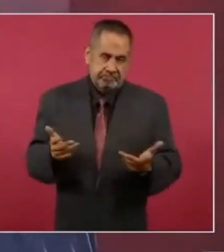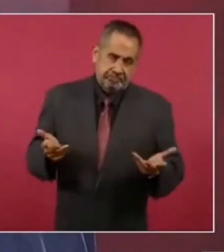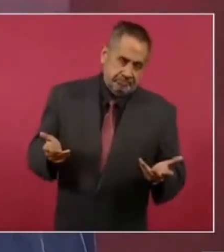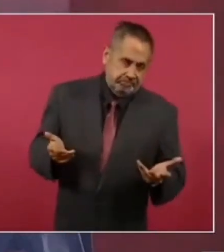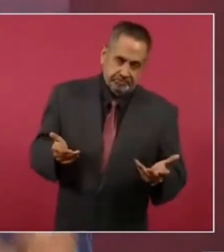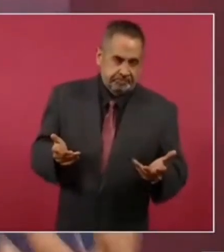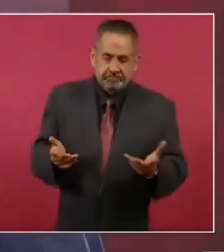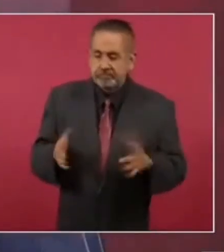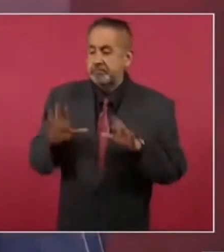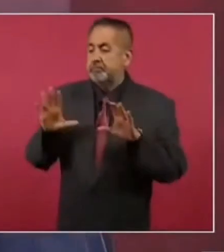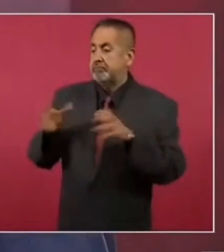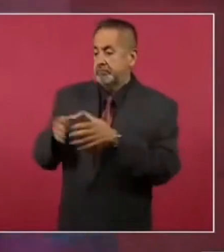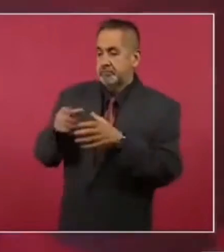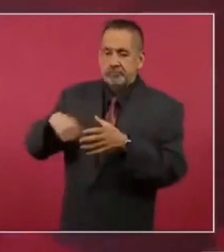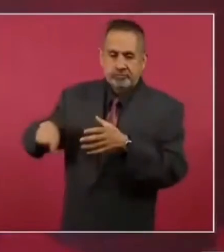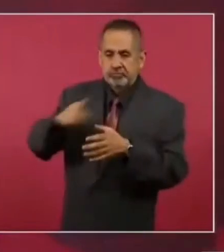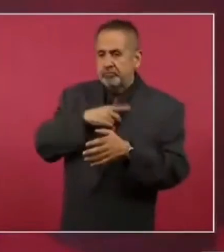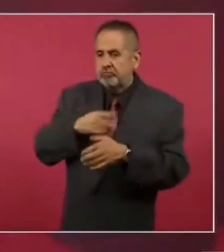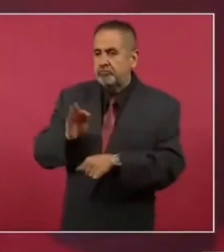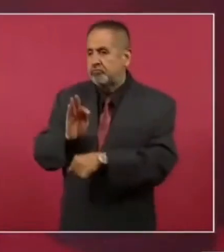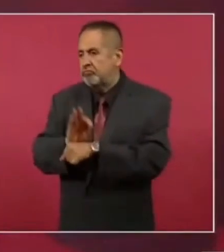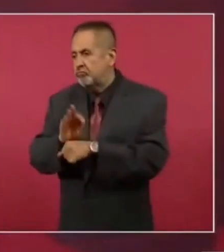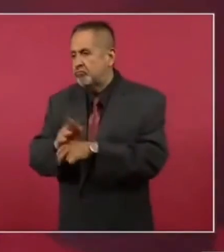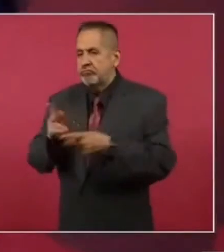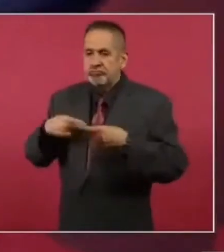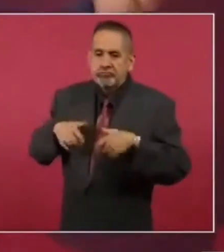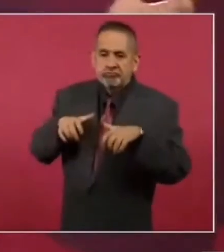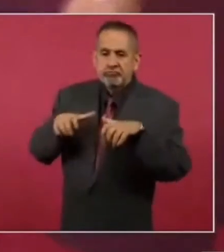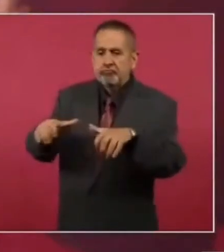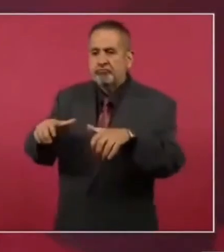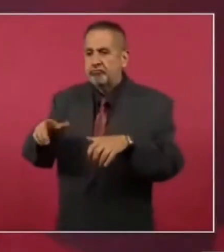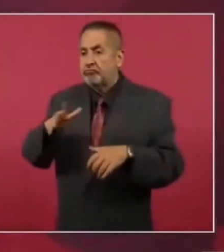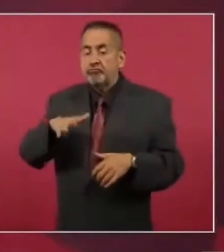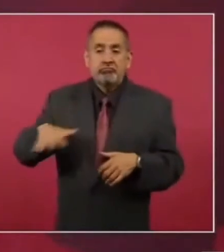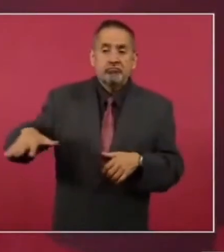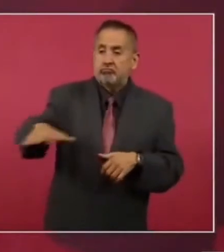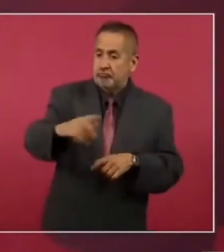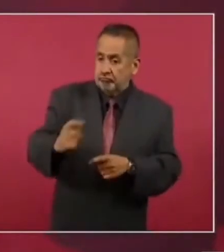siempre como poder público, representar a todos,